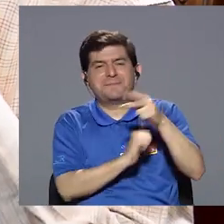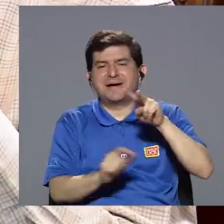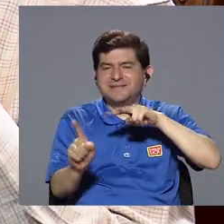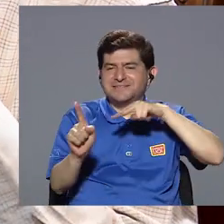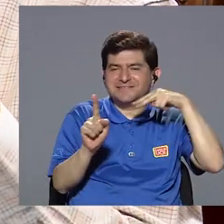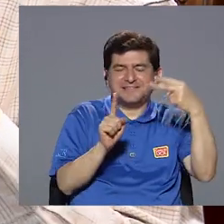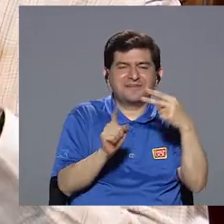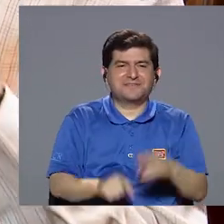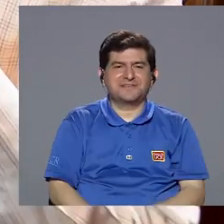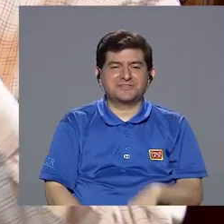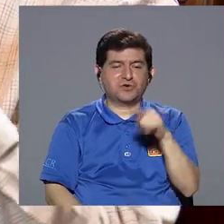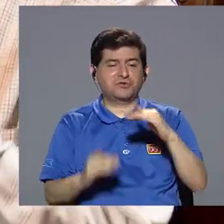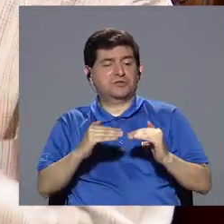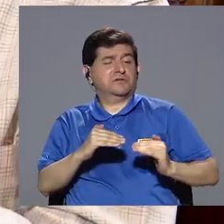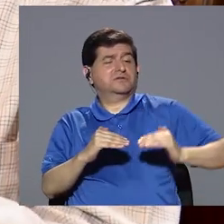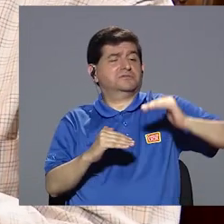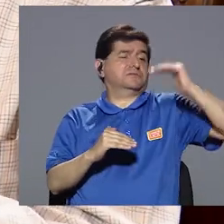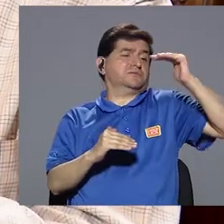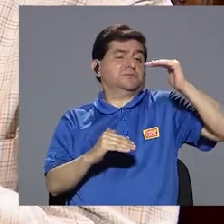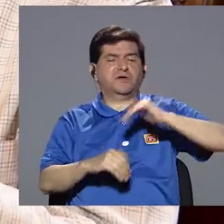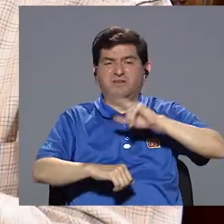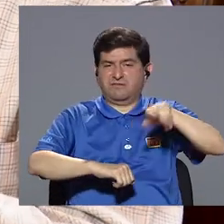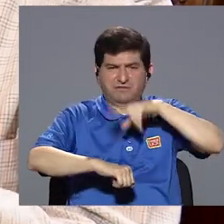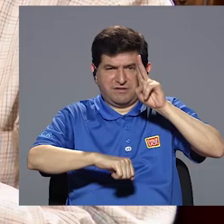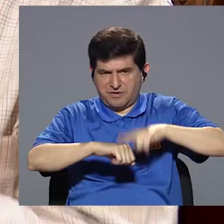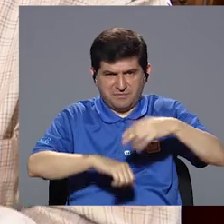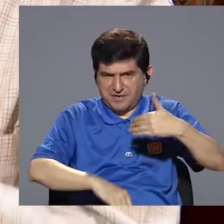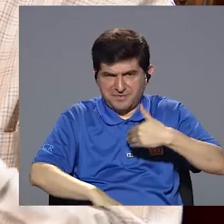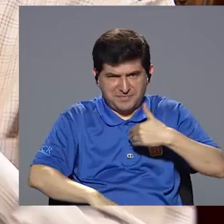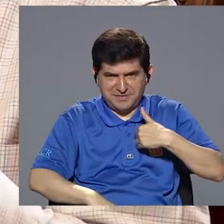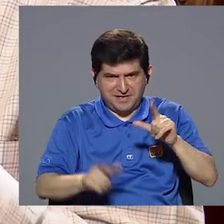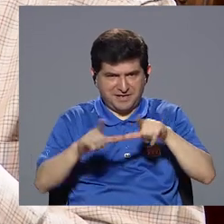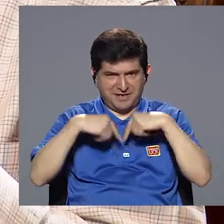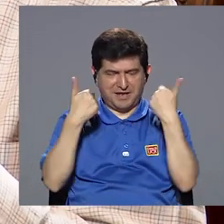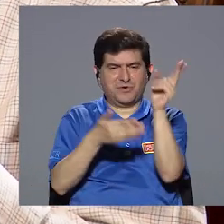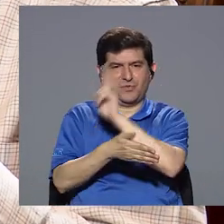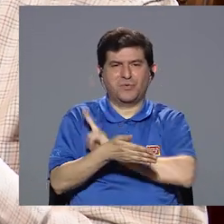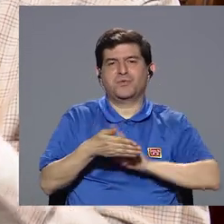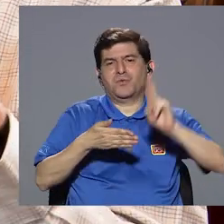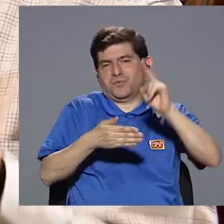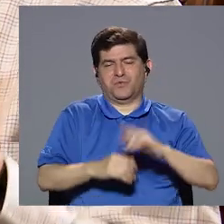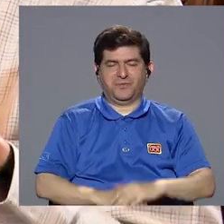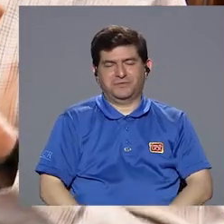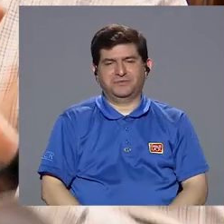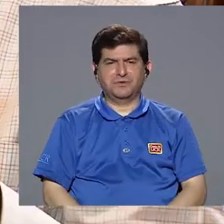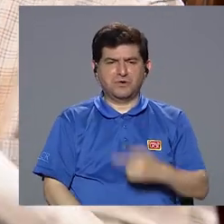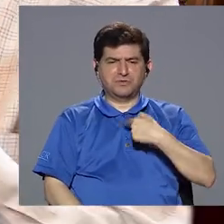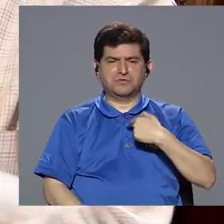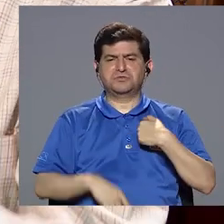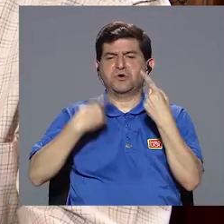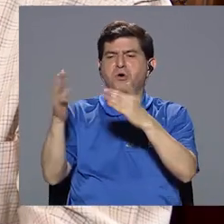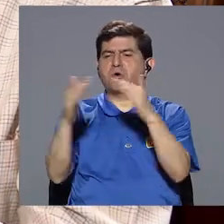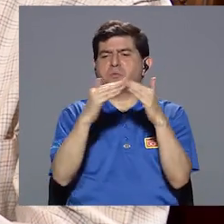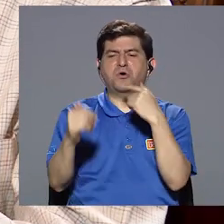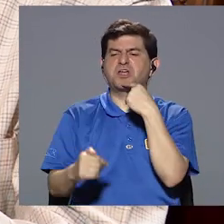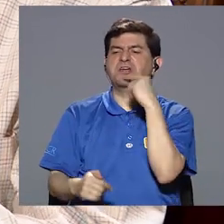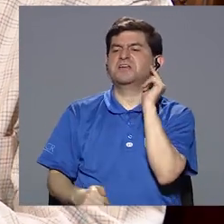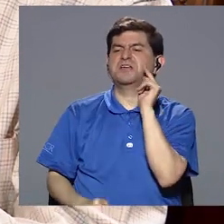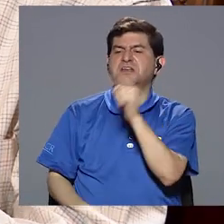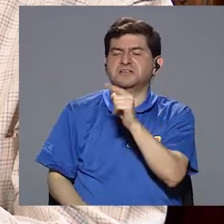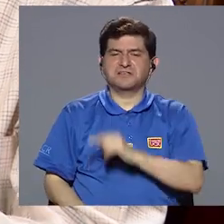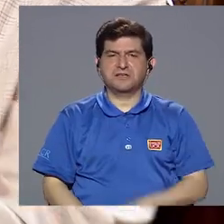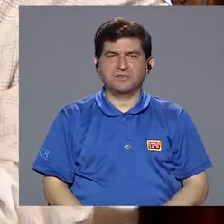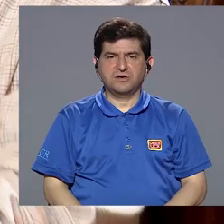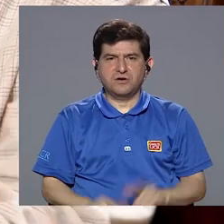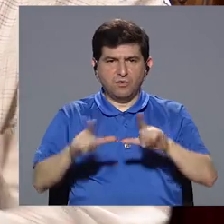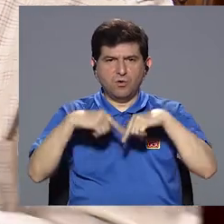aquella visión de superioridad que tradicionalmente pueden tener ciertos sectores académicos yo voy a una comunidad a decirles en la